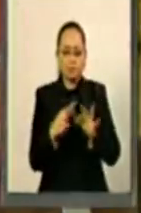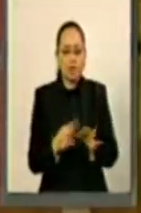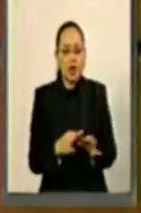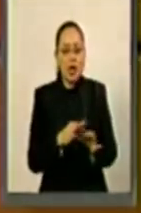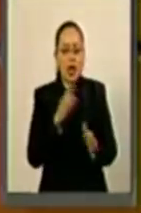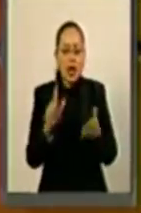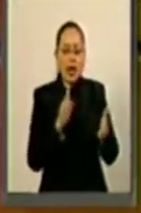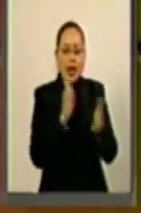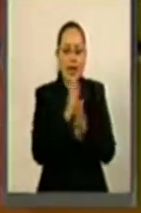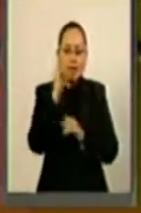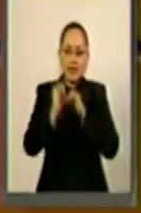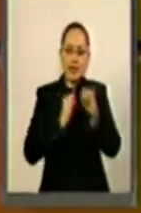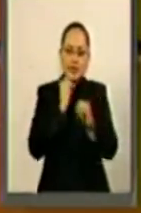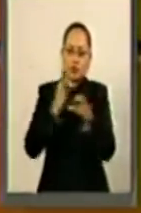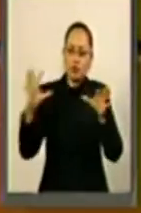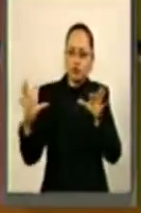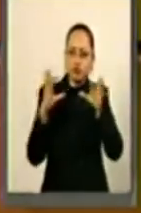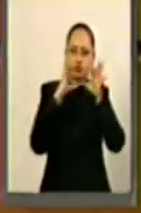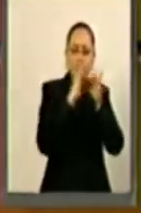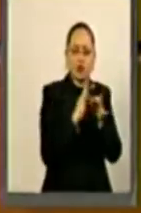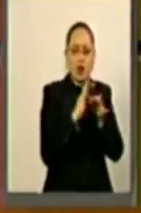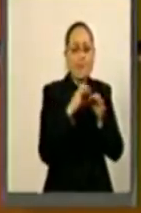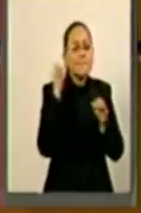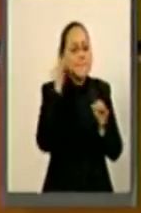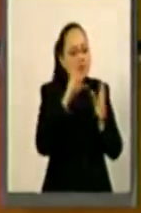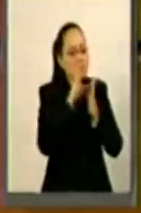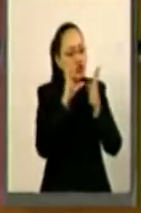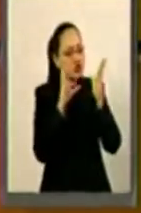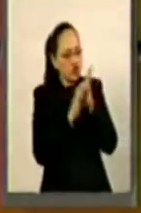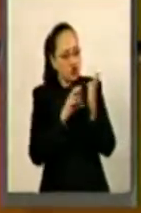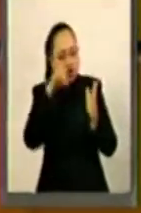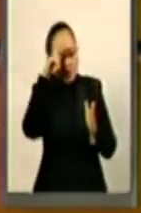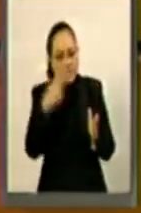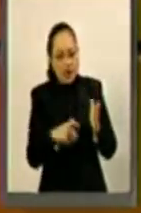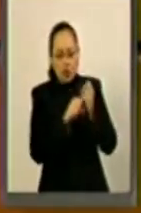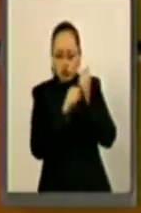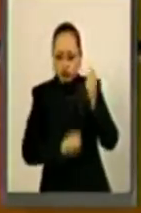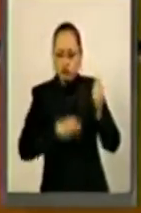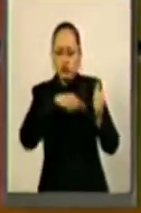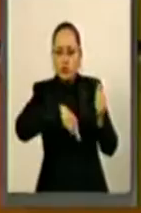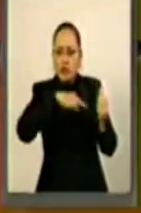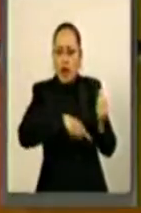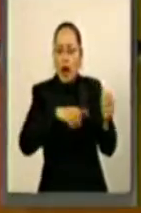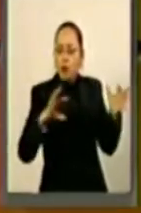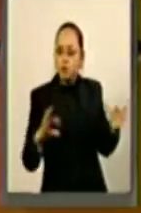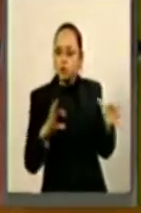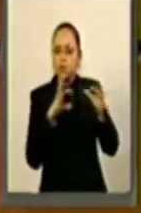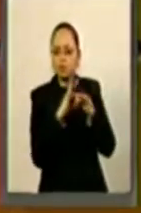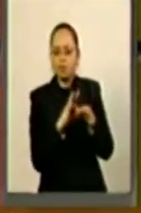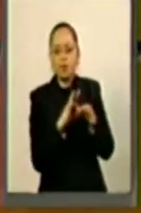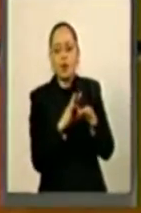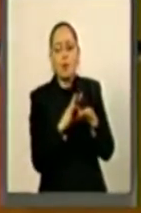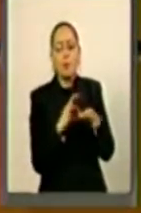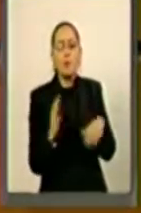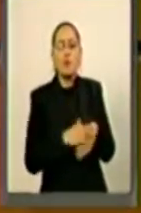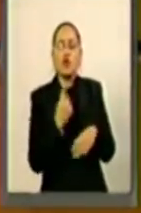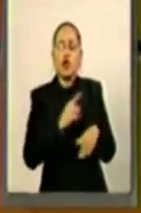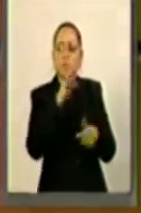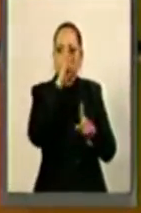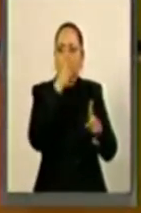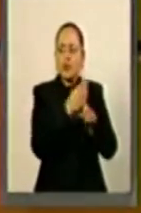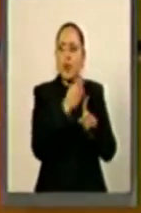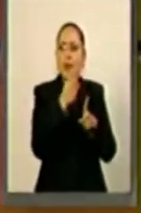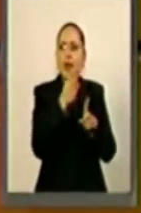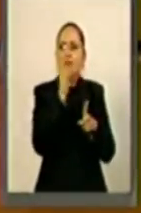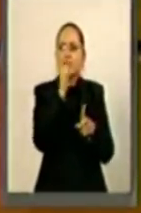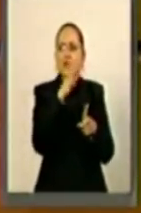legislación internacional y con la misma Constitución de los Estados Unidos Mexicanos, con el principio de interés